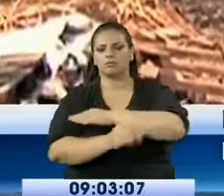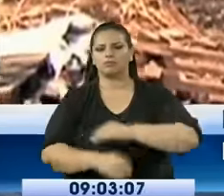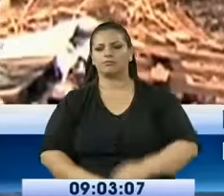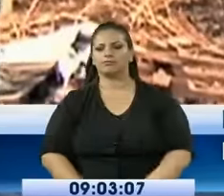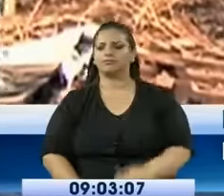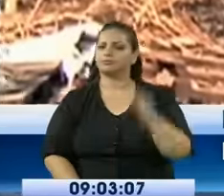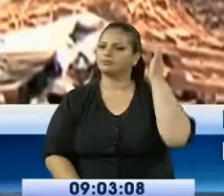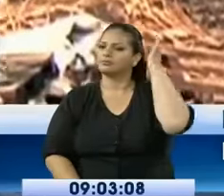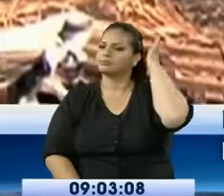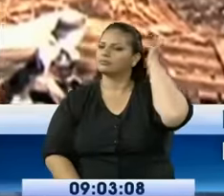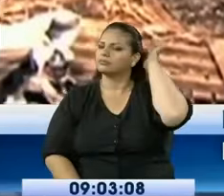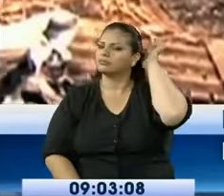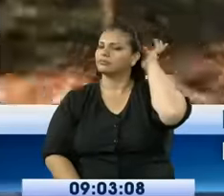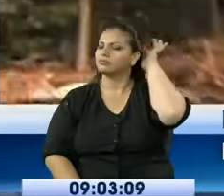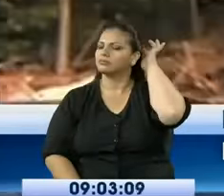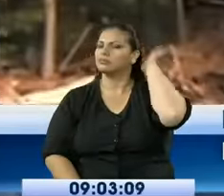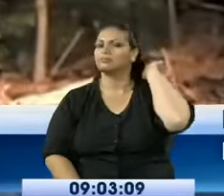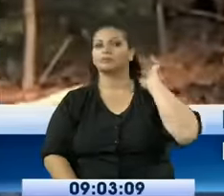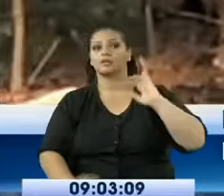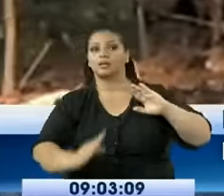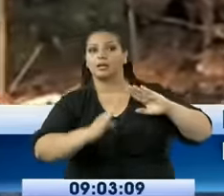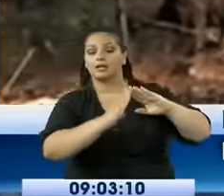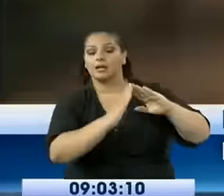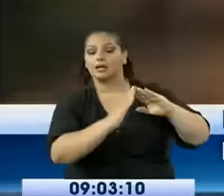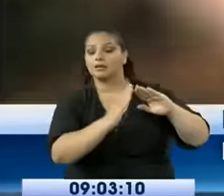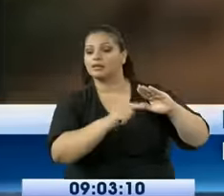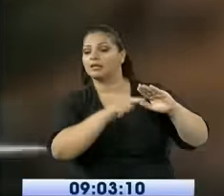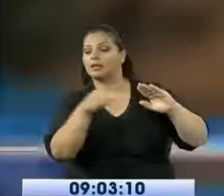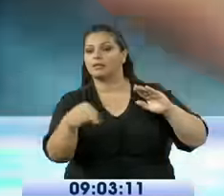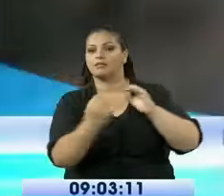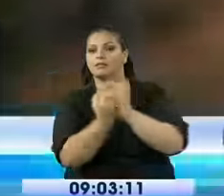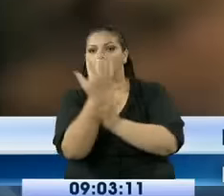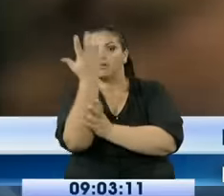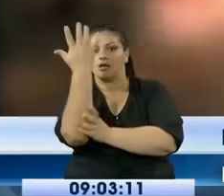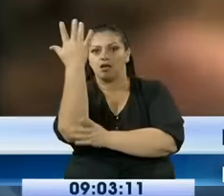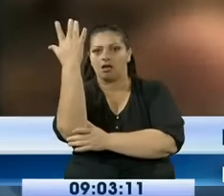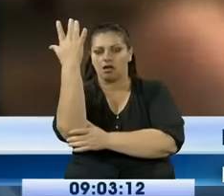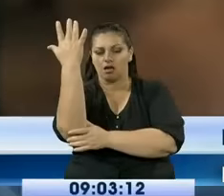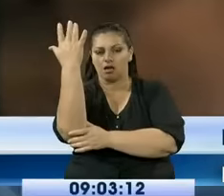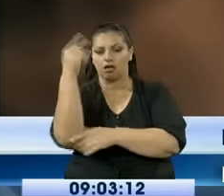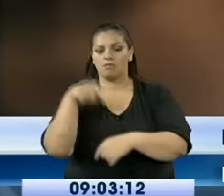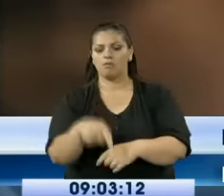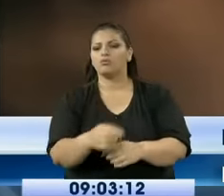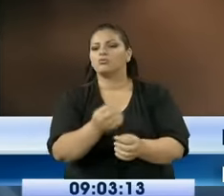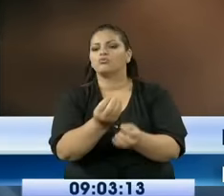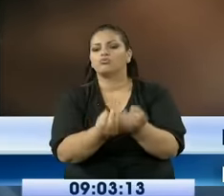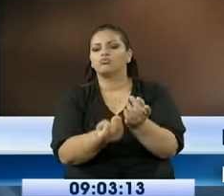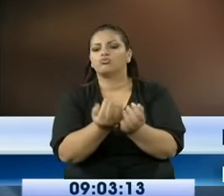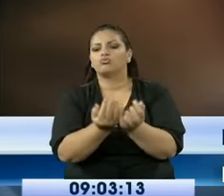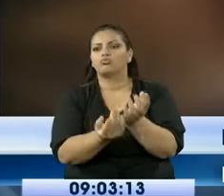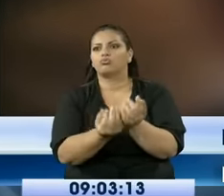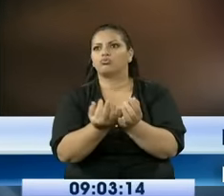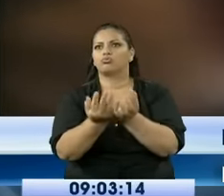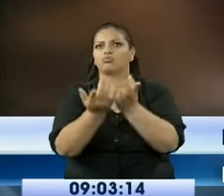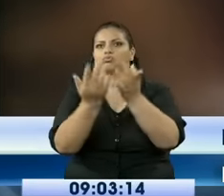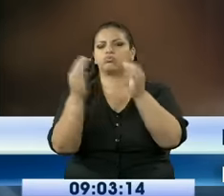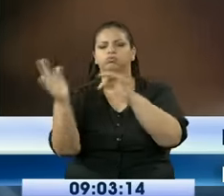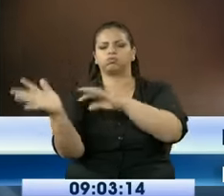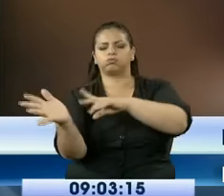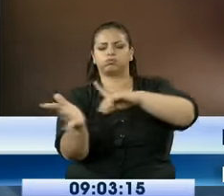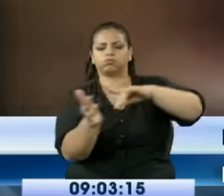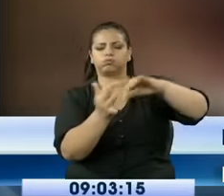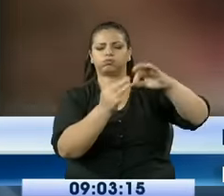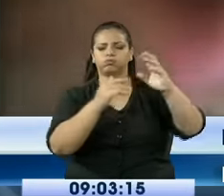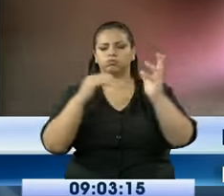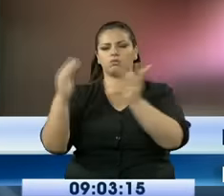un montoncito de hojas de guerrilla allá y la mata tenía hojas secas para arriba. Vino el viento y cayó una chiva para acá. Y como yo no estaba, pues se